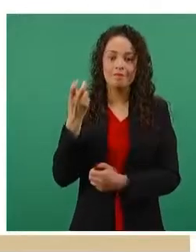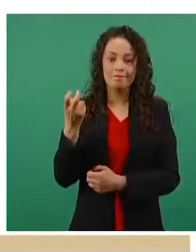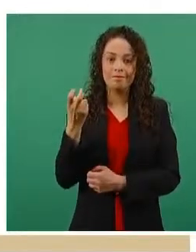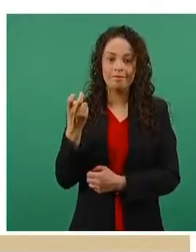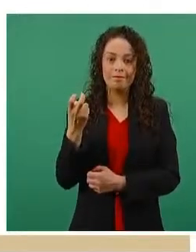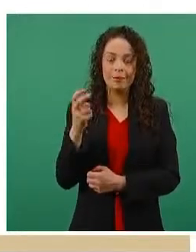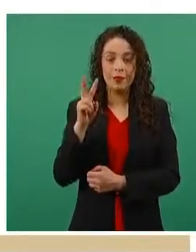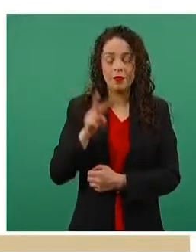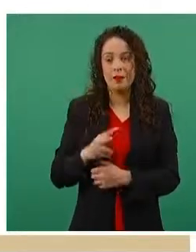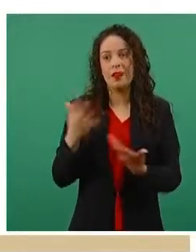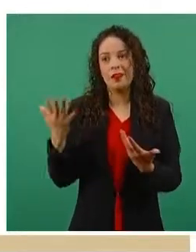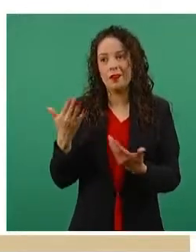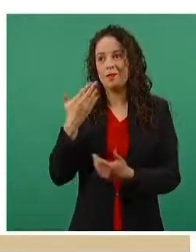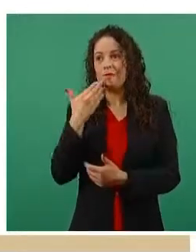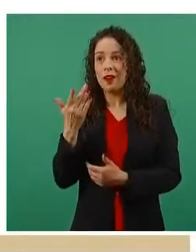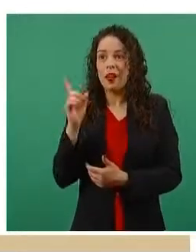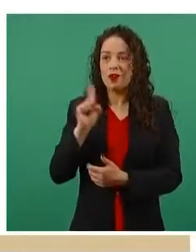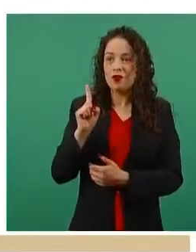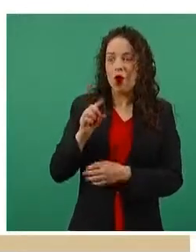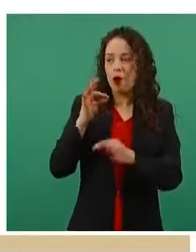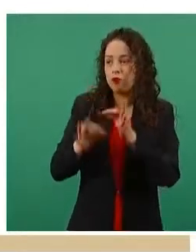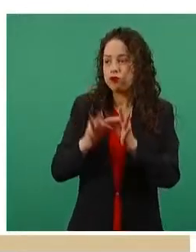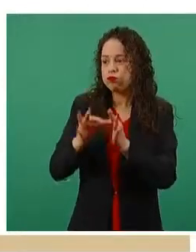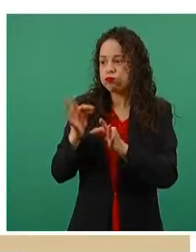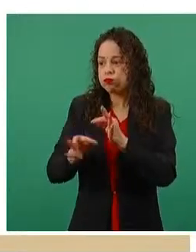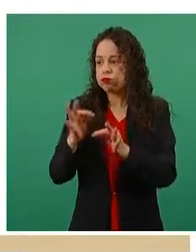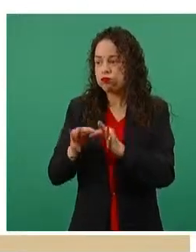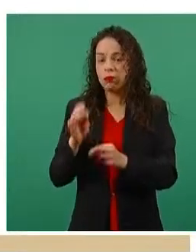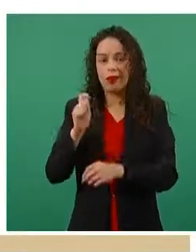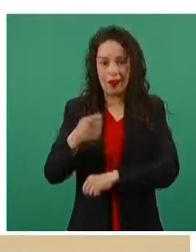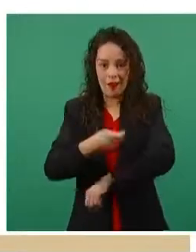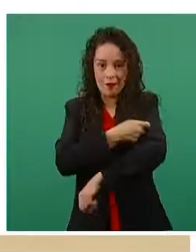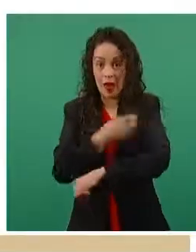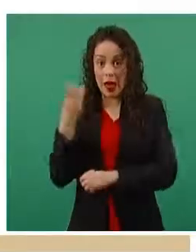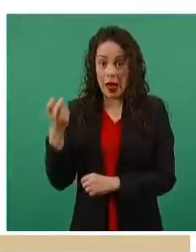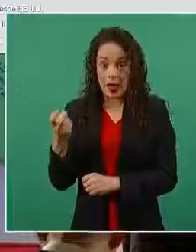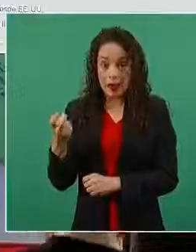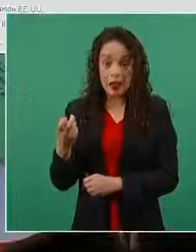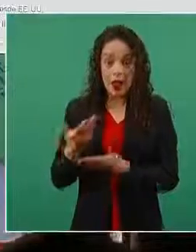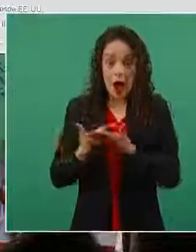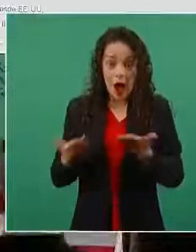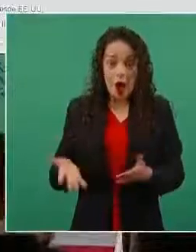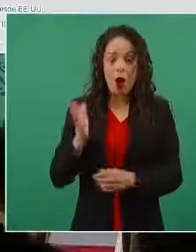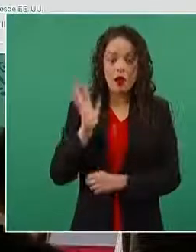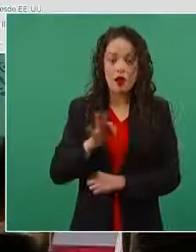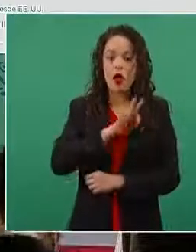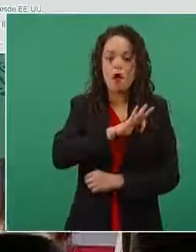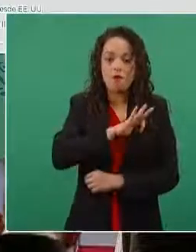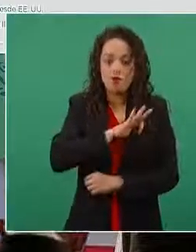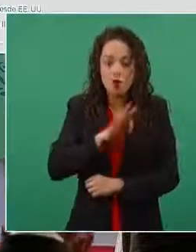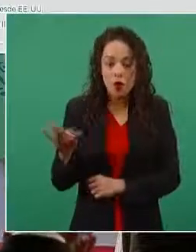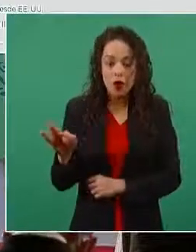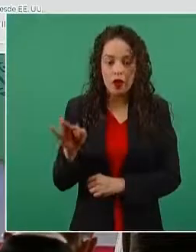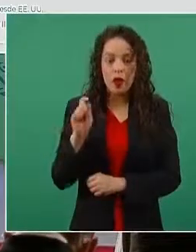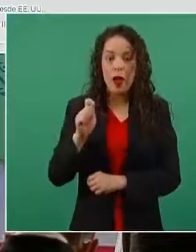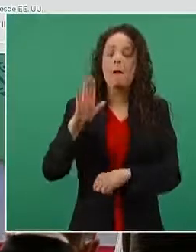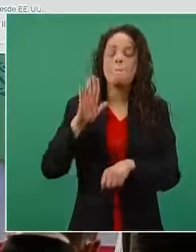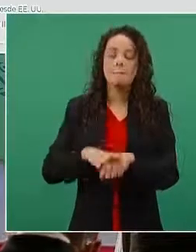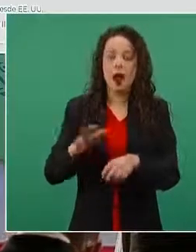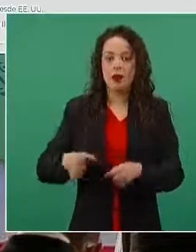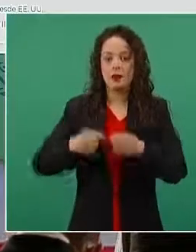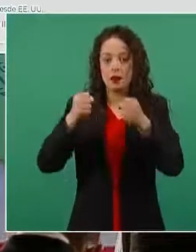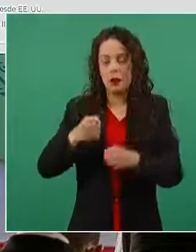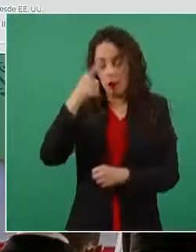muy incierto y muy por debajo de lo esperado, se vuelva una variable mucho más segura